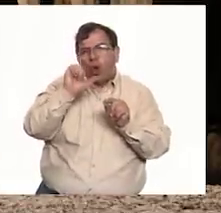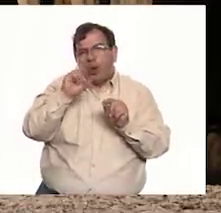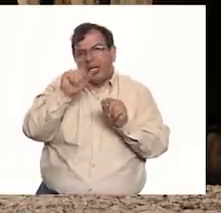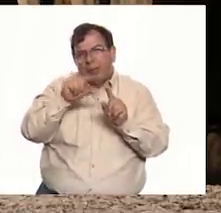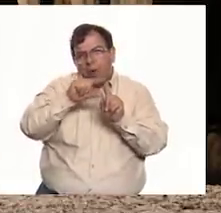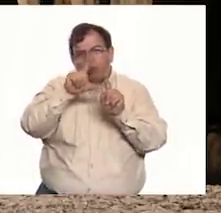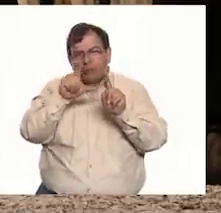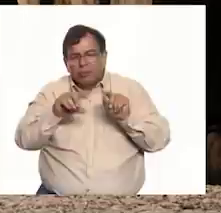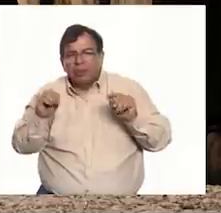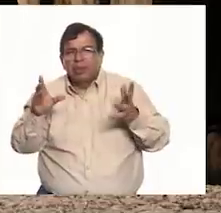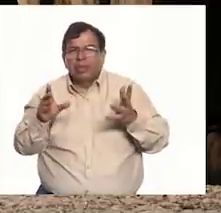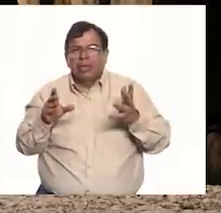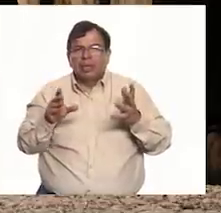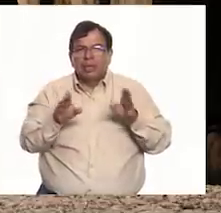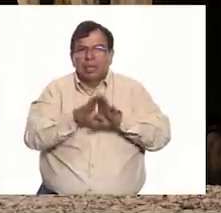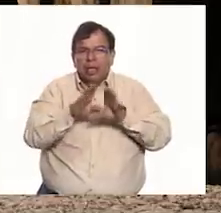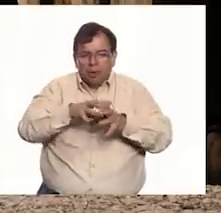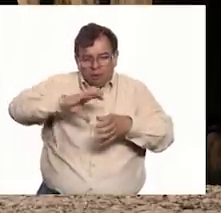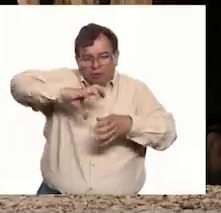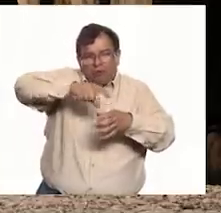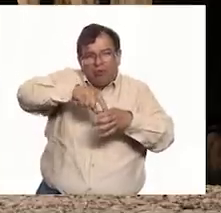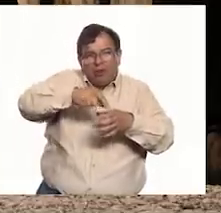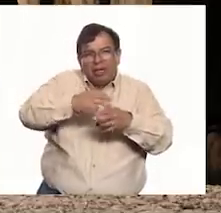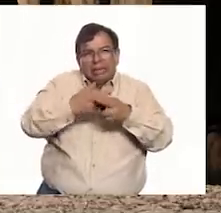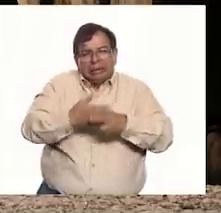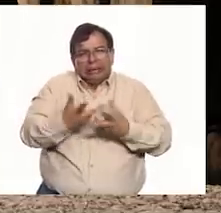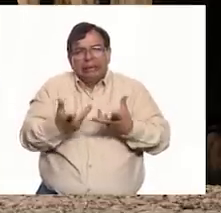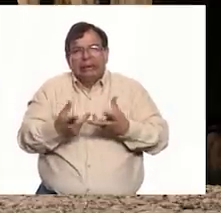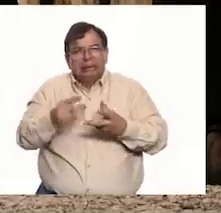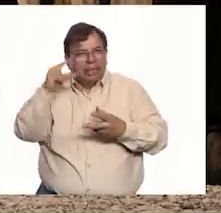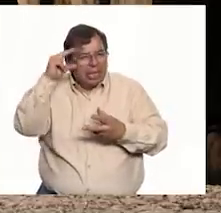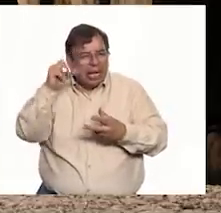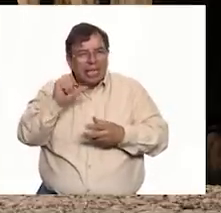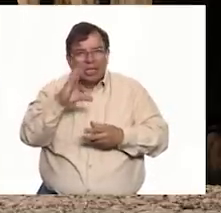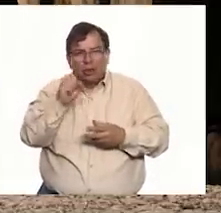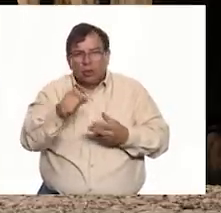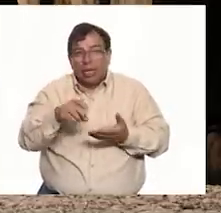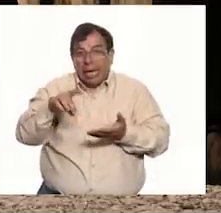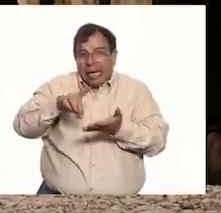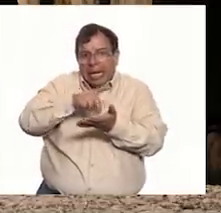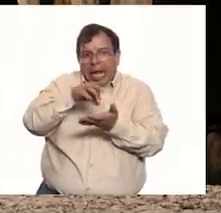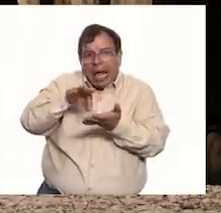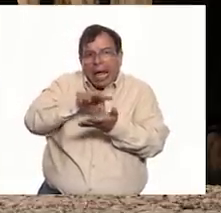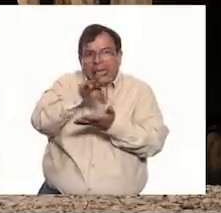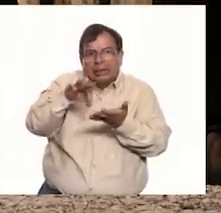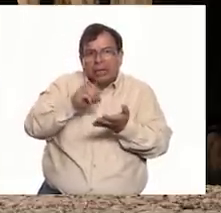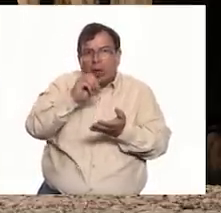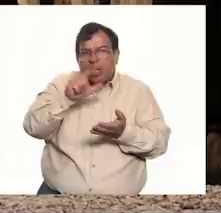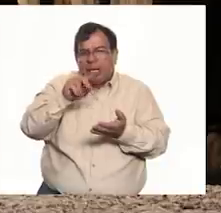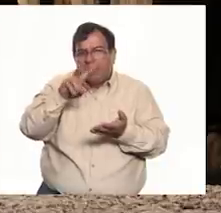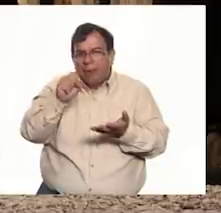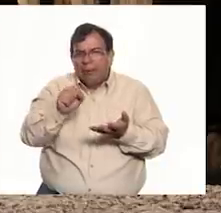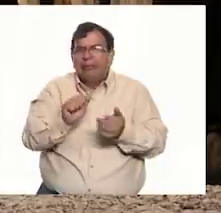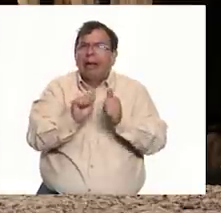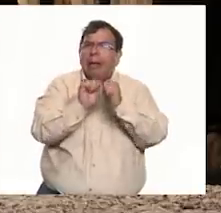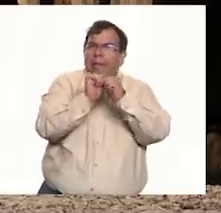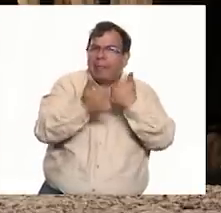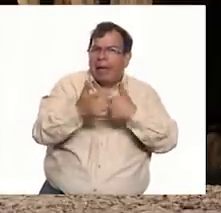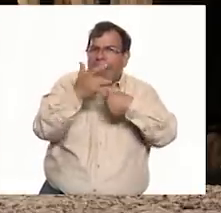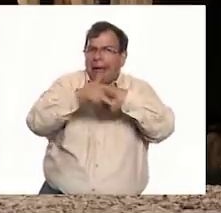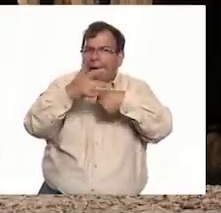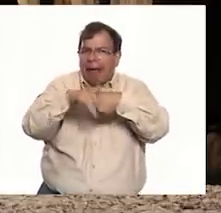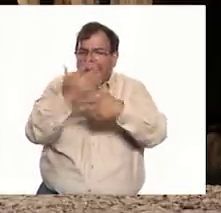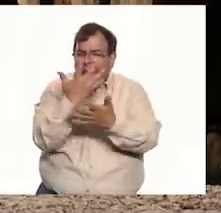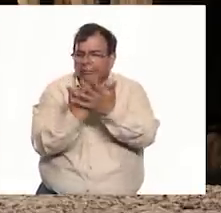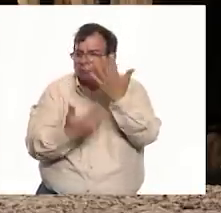la fabricación de conservas, de aceitunas y de aceite de oliva, la elaboración de pan y quesos